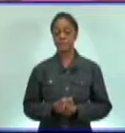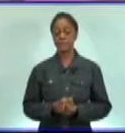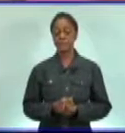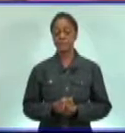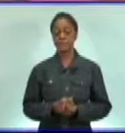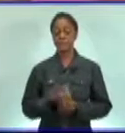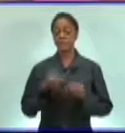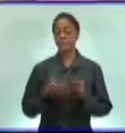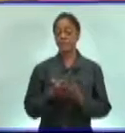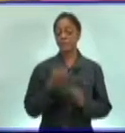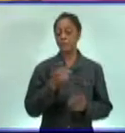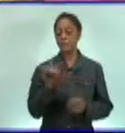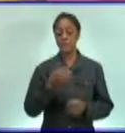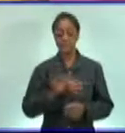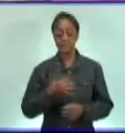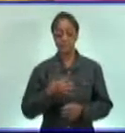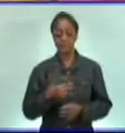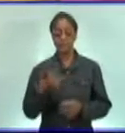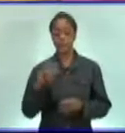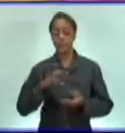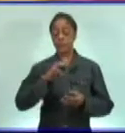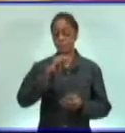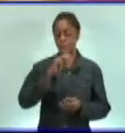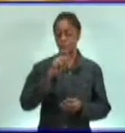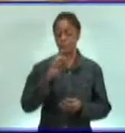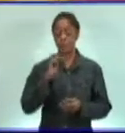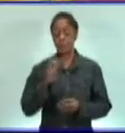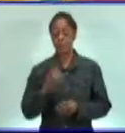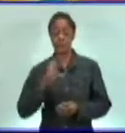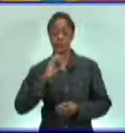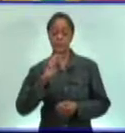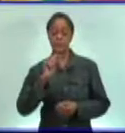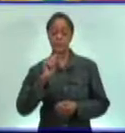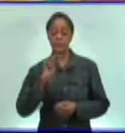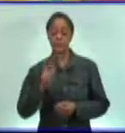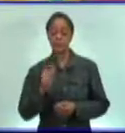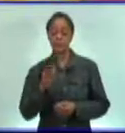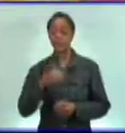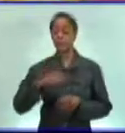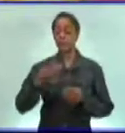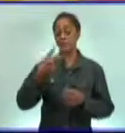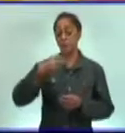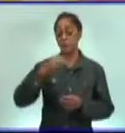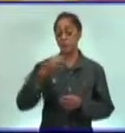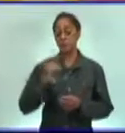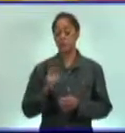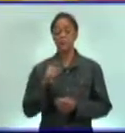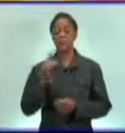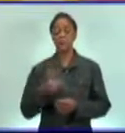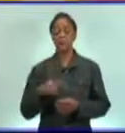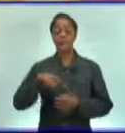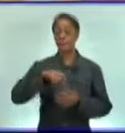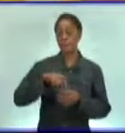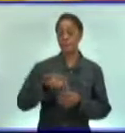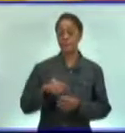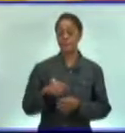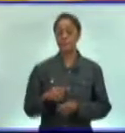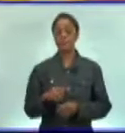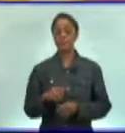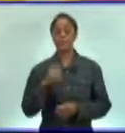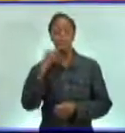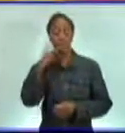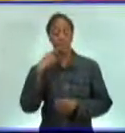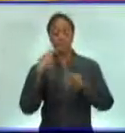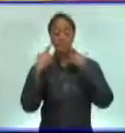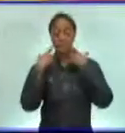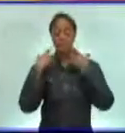Las partes de una célula son la membrana, el citoplasma y los orgánulos, siendo el núcleo el orgánulo más